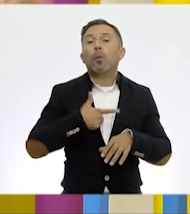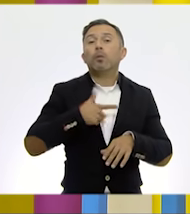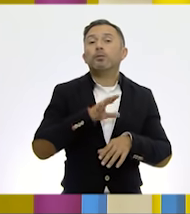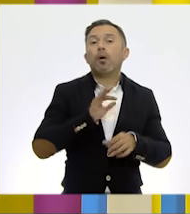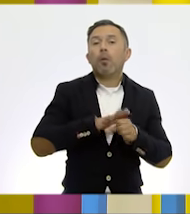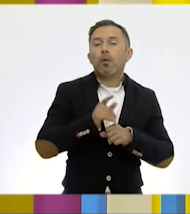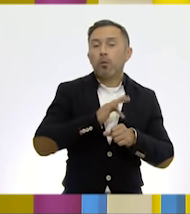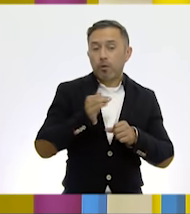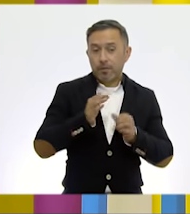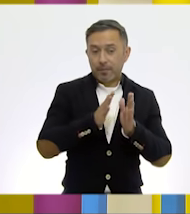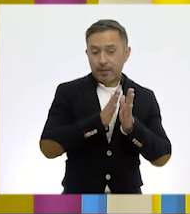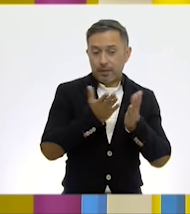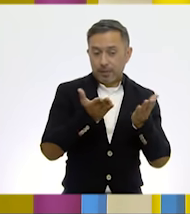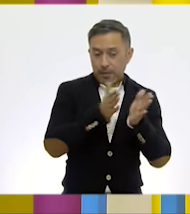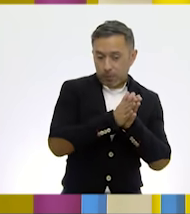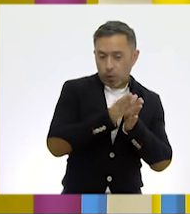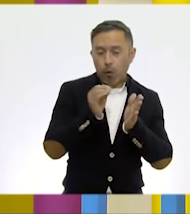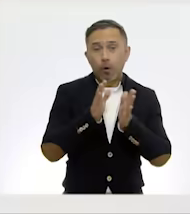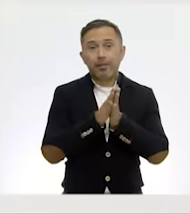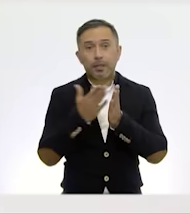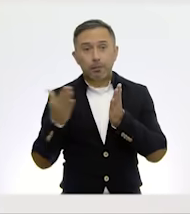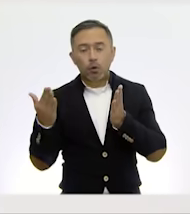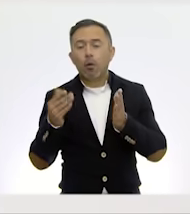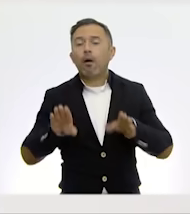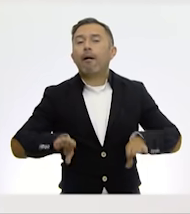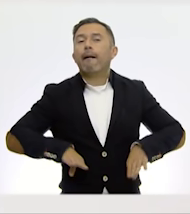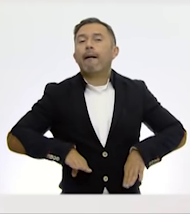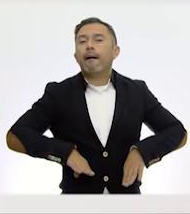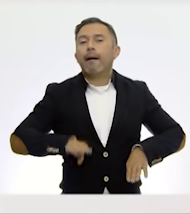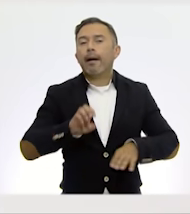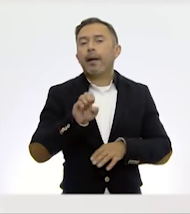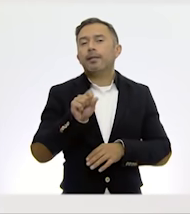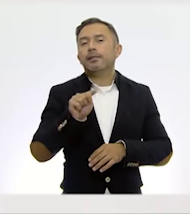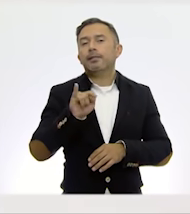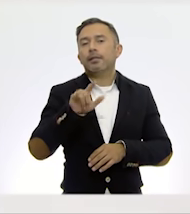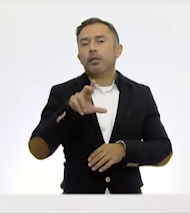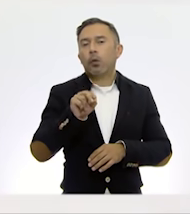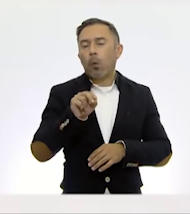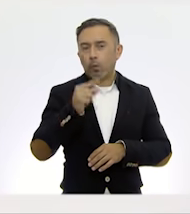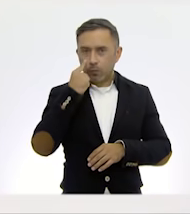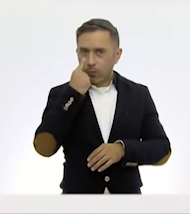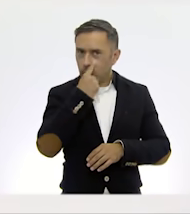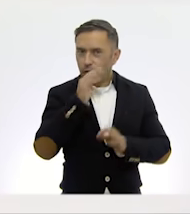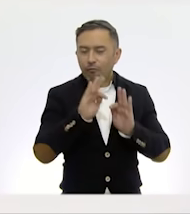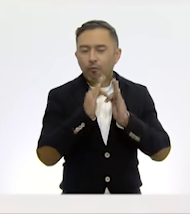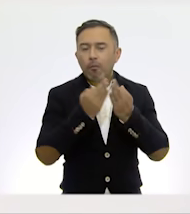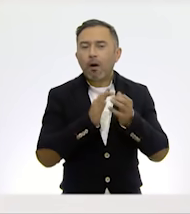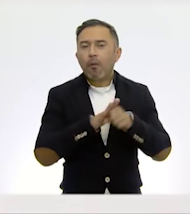un tríptico o es un díptico, es un estilo, al estilo que elijamos. La distribución de la información.